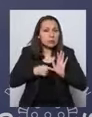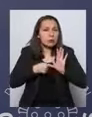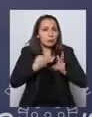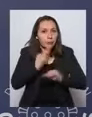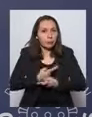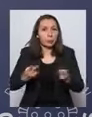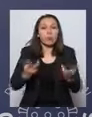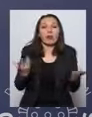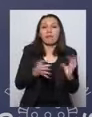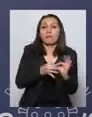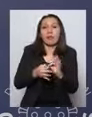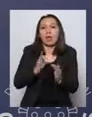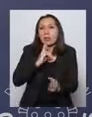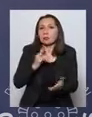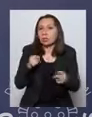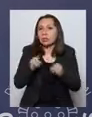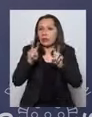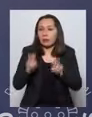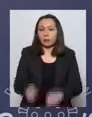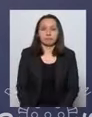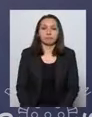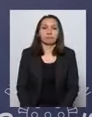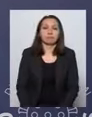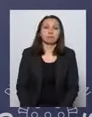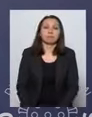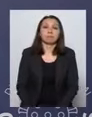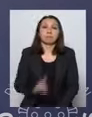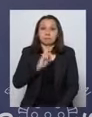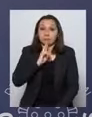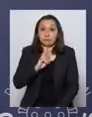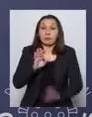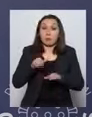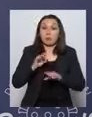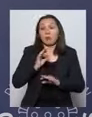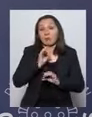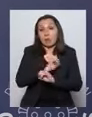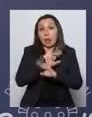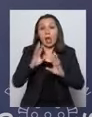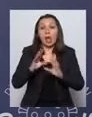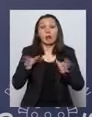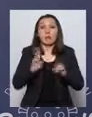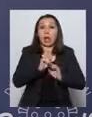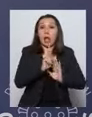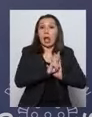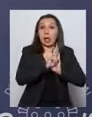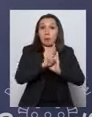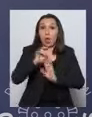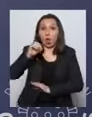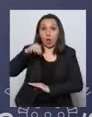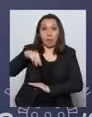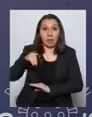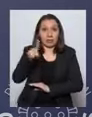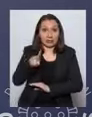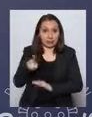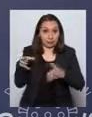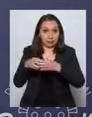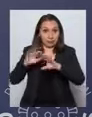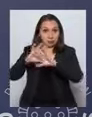usted qué tiene que decir al respecto de eso bueno yo creo que como aclaró el representante de la organización mundial de la salud